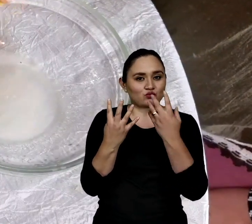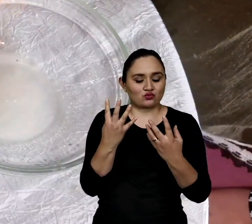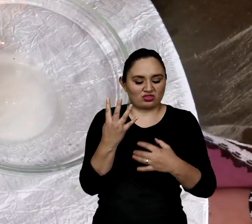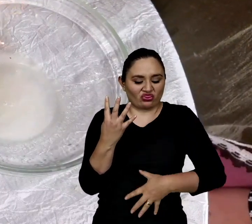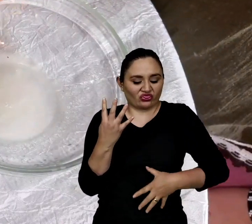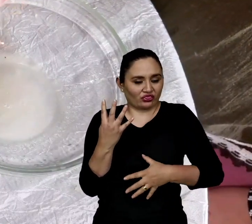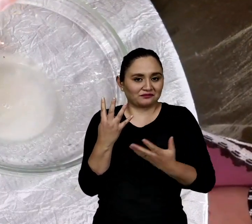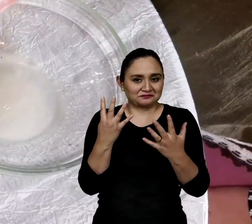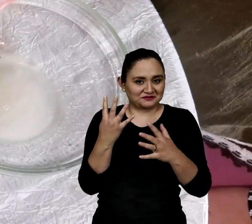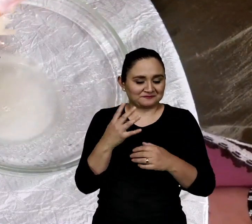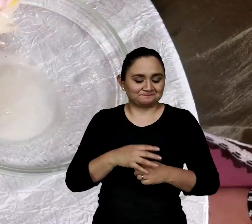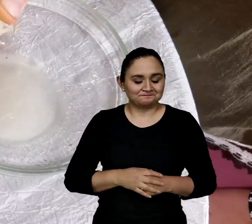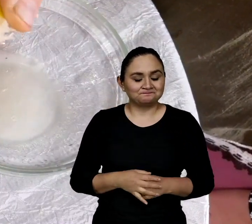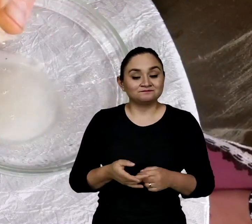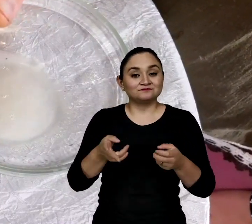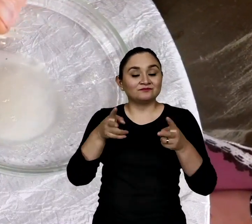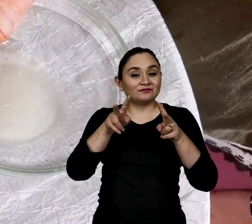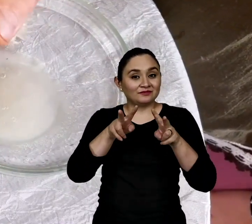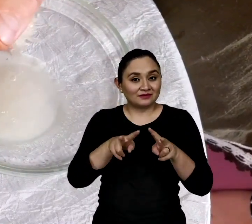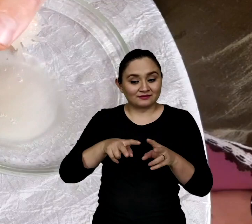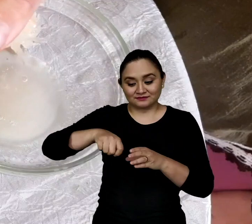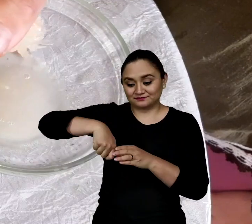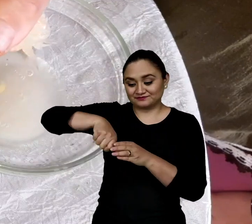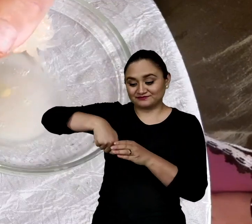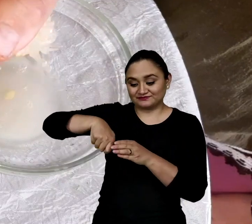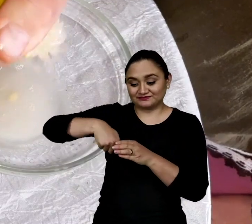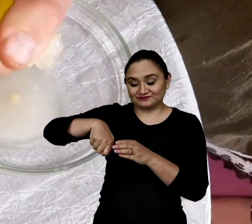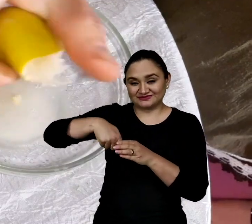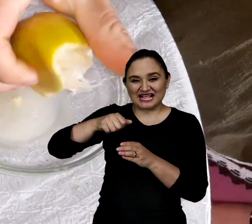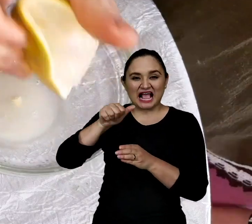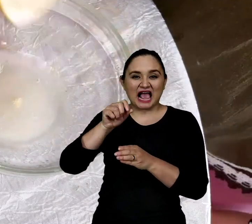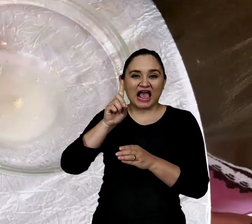la ensalada. Vamos a exprimir una lima.